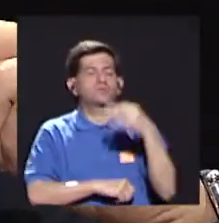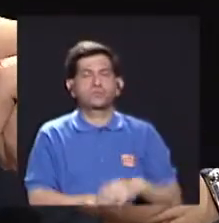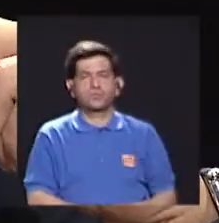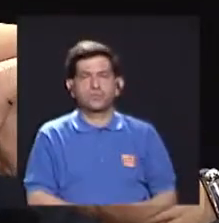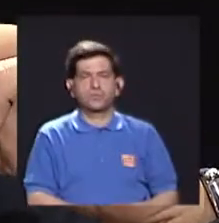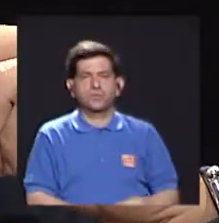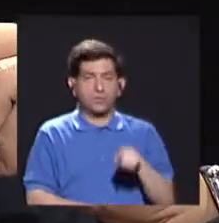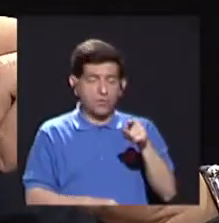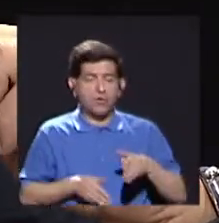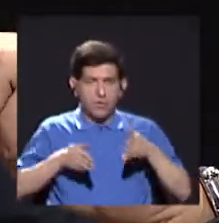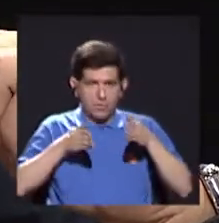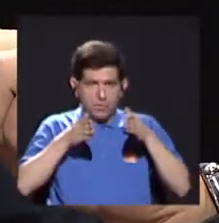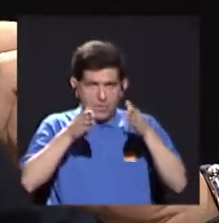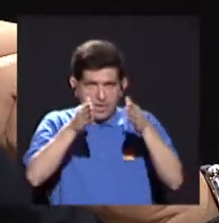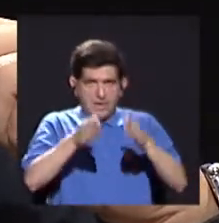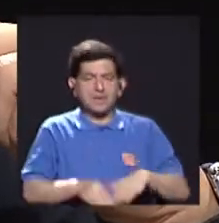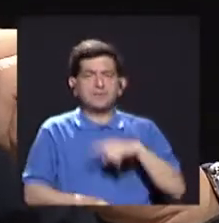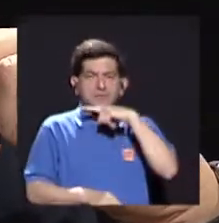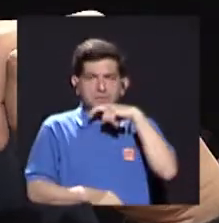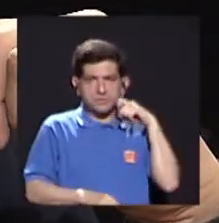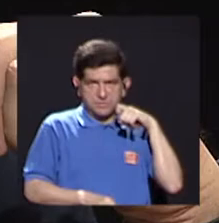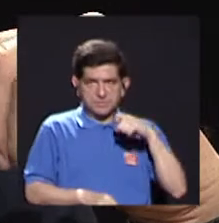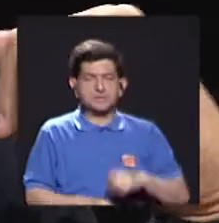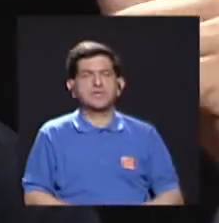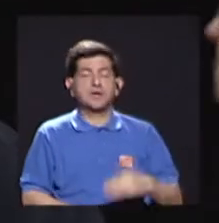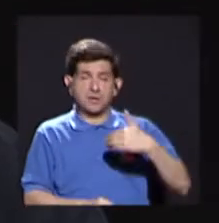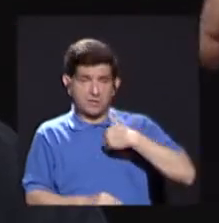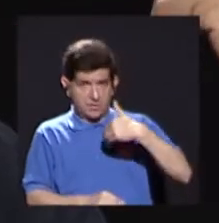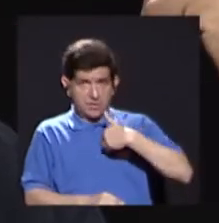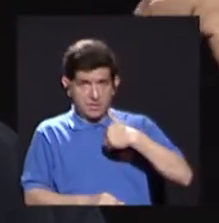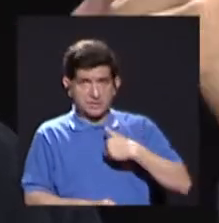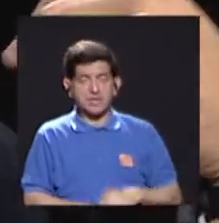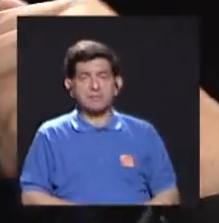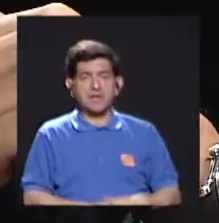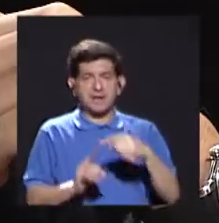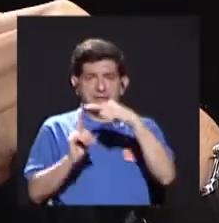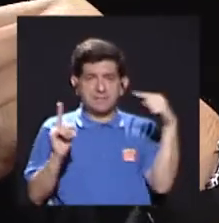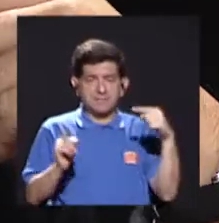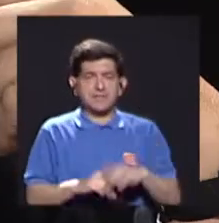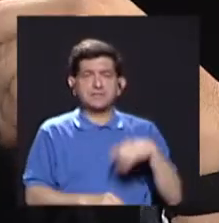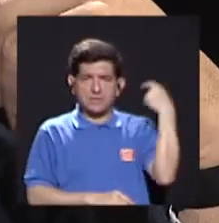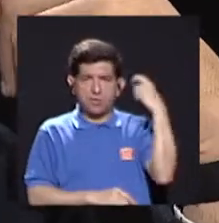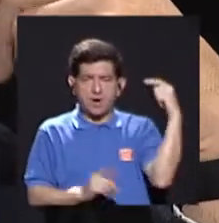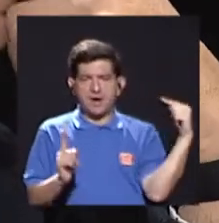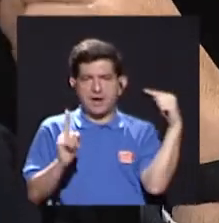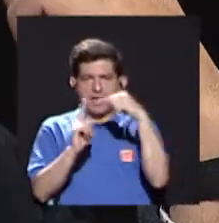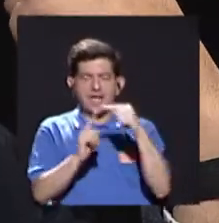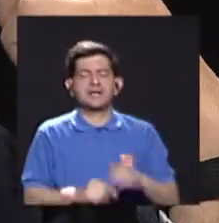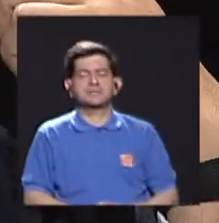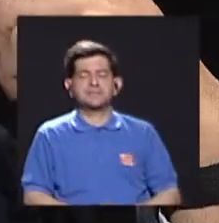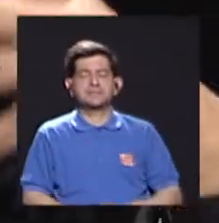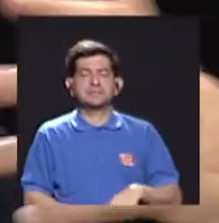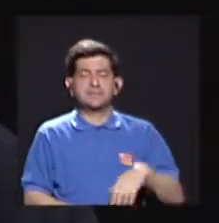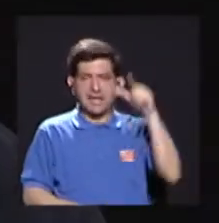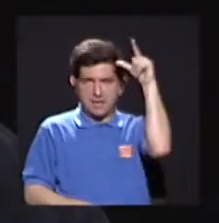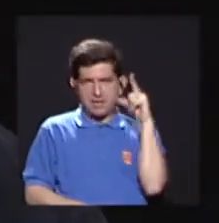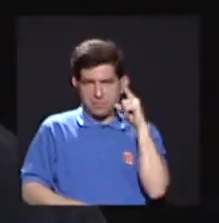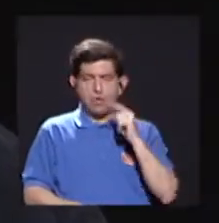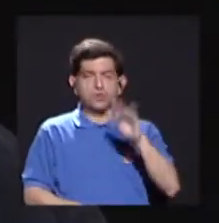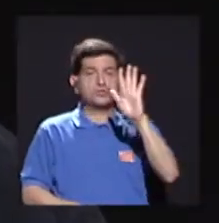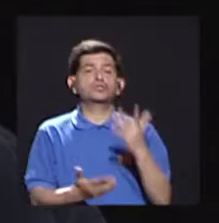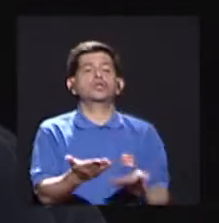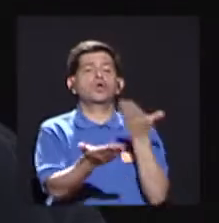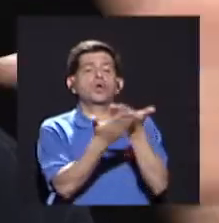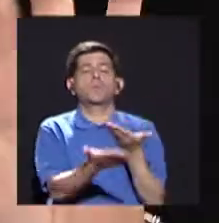gran corredor seco logístico que saldrá de cuajiniquil y terminará en molino en varias minas hay cinco